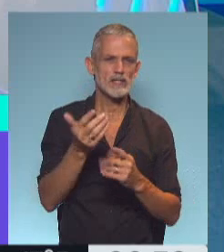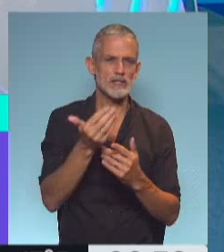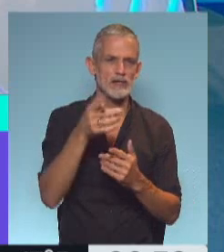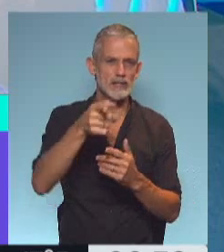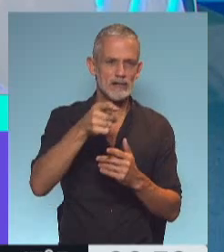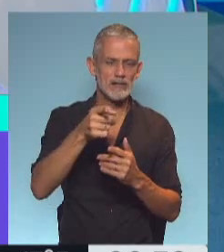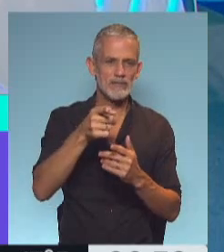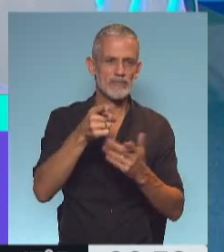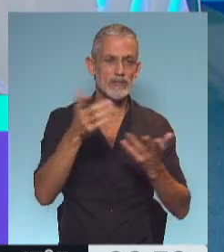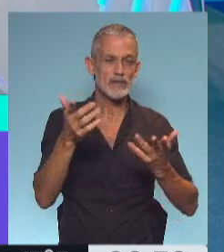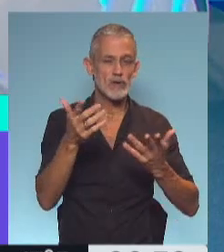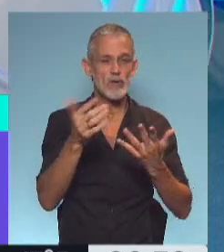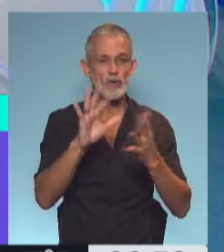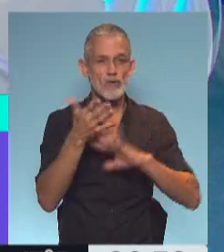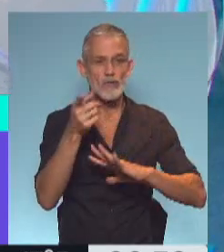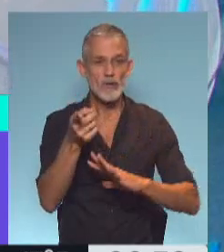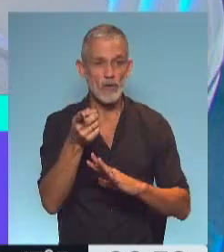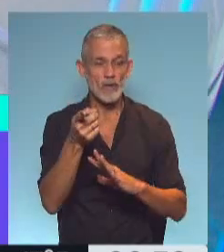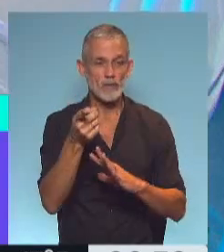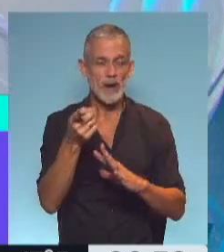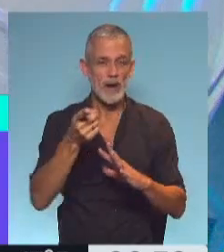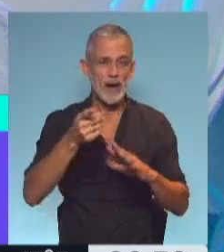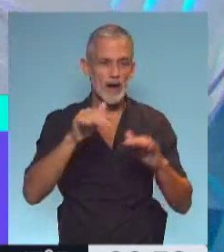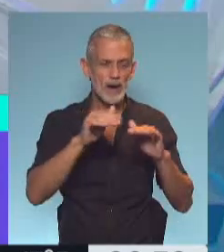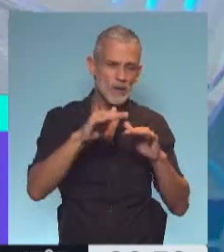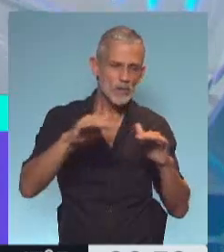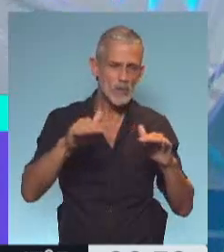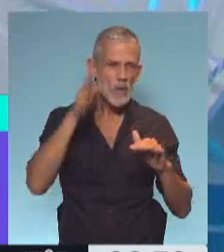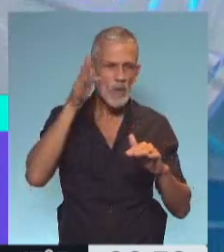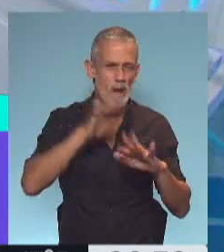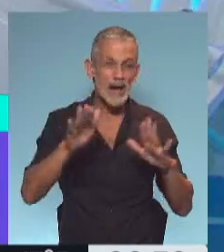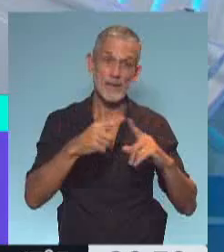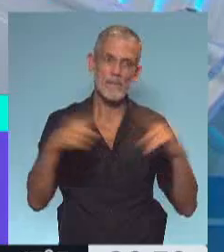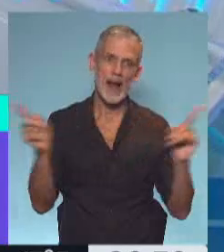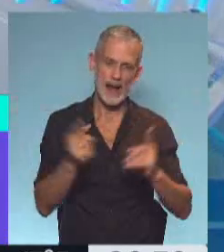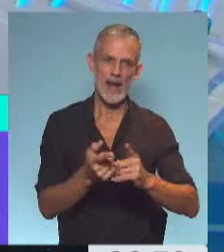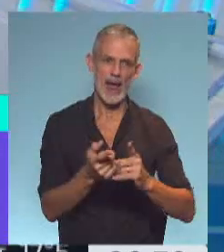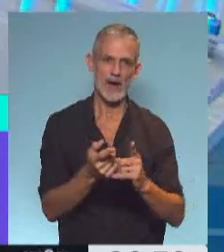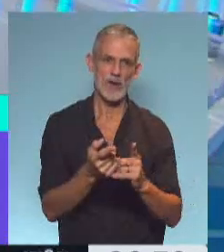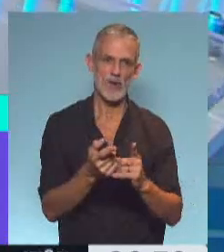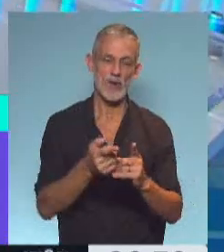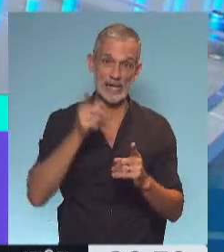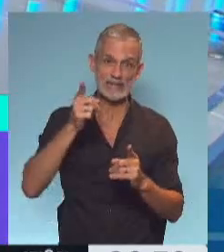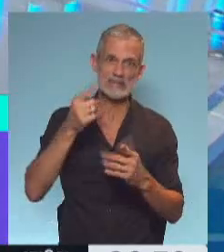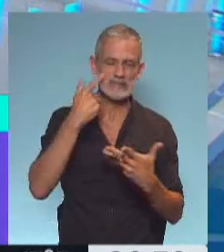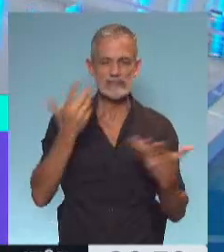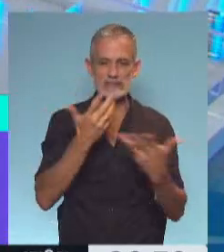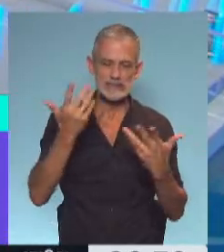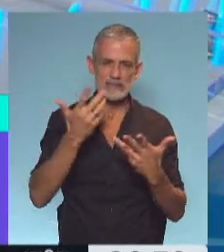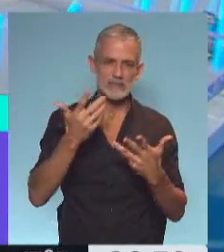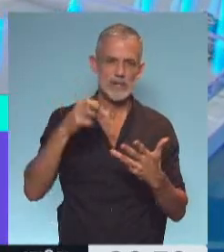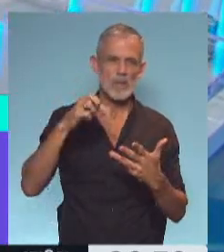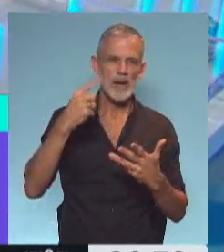liberación de camas, bueno, se van acumulando cuadros casos. más graves y cuadros más prolongados de enfermedad. Exactamente eso lo están viendo con la variante de